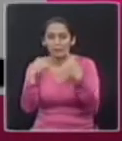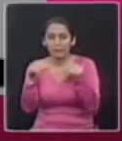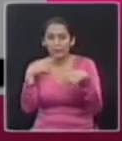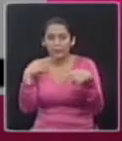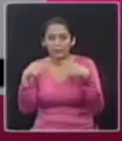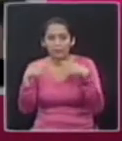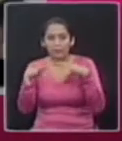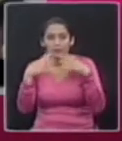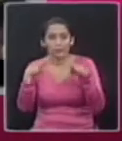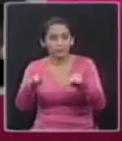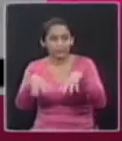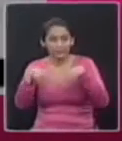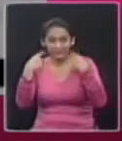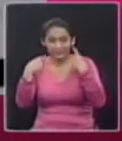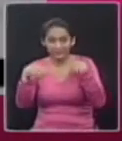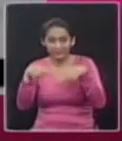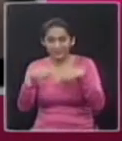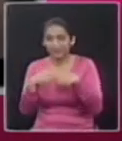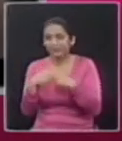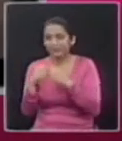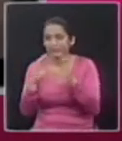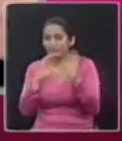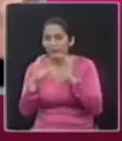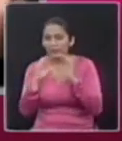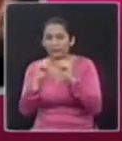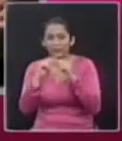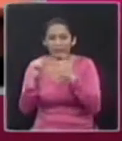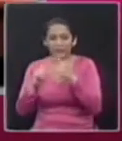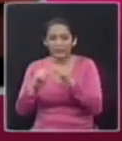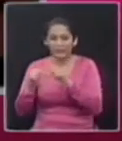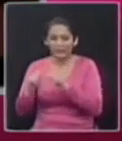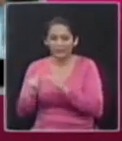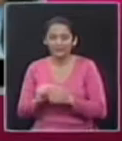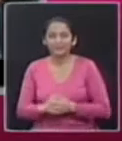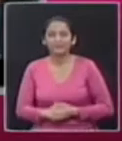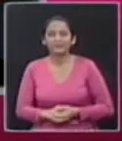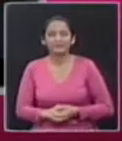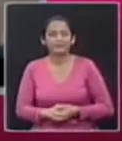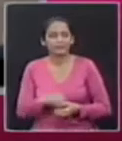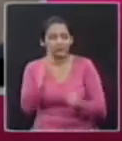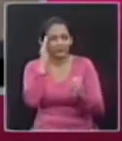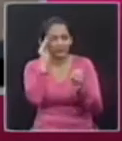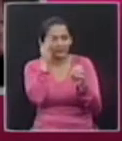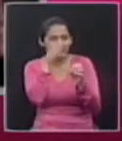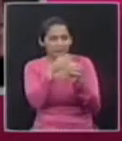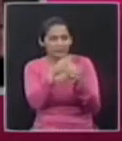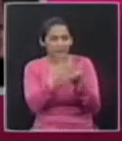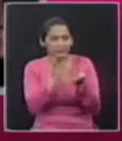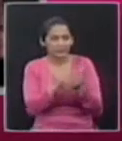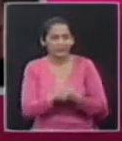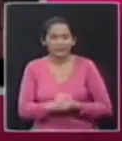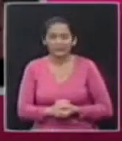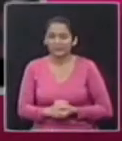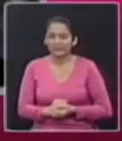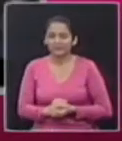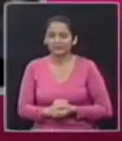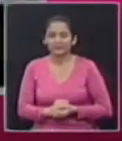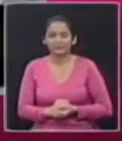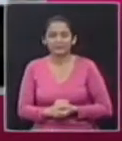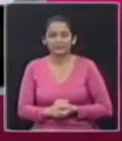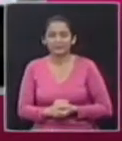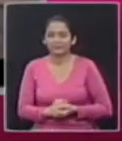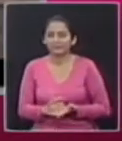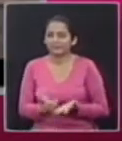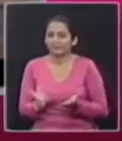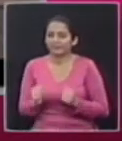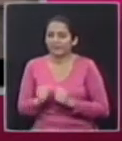va a estar la gala y vamos a hacer el streaming del evento total. Ok, ¿y cuál es el objetivo principal de esta unión que ustedes han establecido?